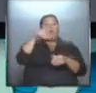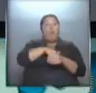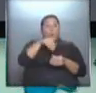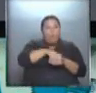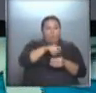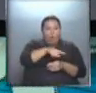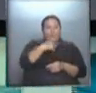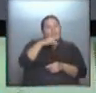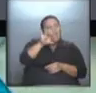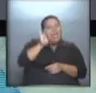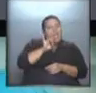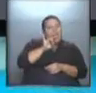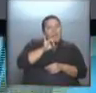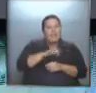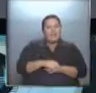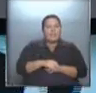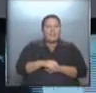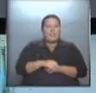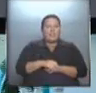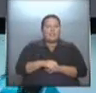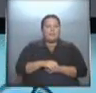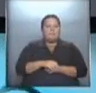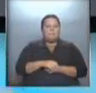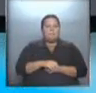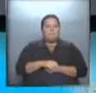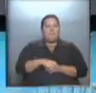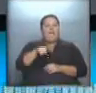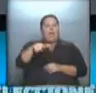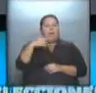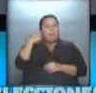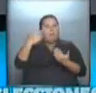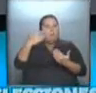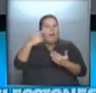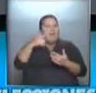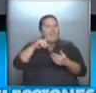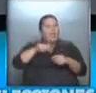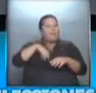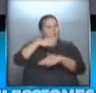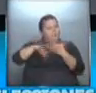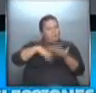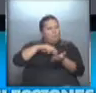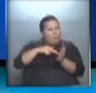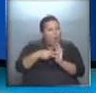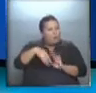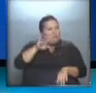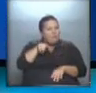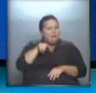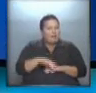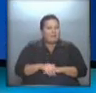deciden elegir aquel con mayor capacidad de daño, digamos, ¿no? Con mayor capacidad